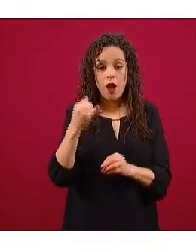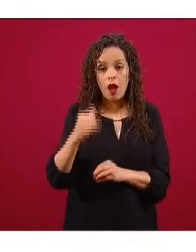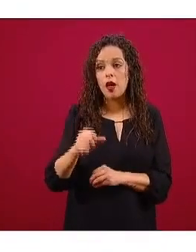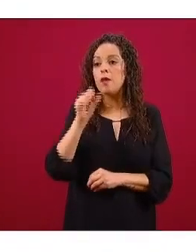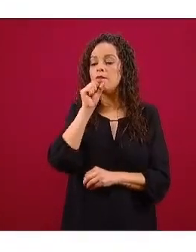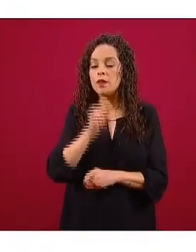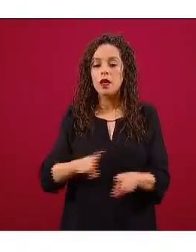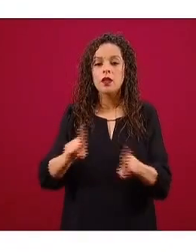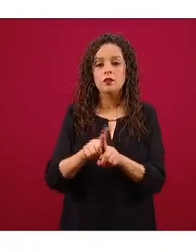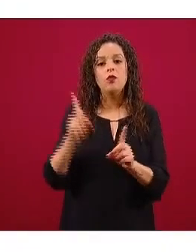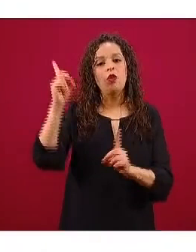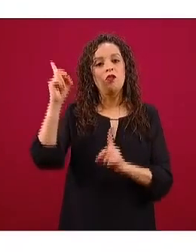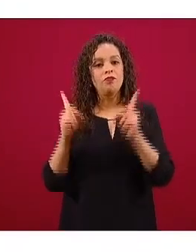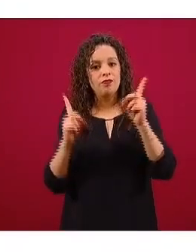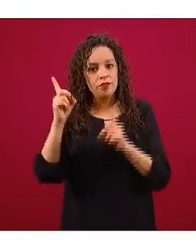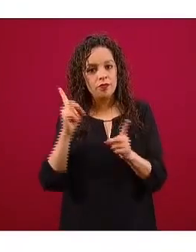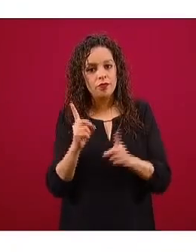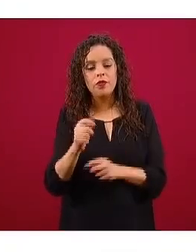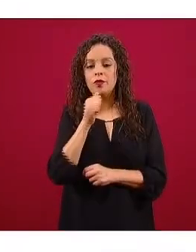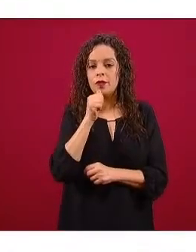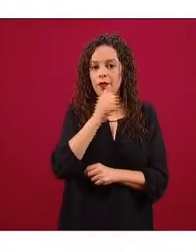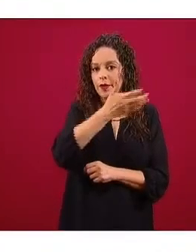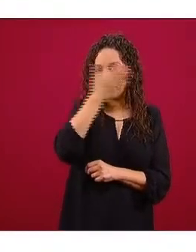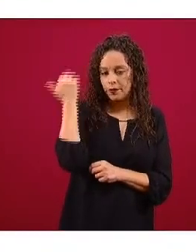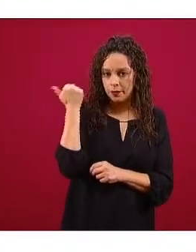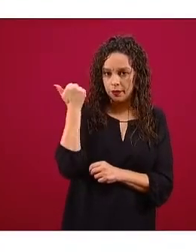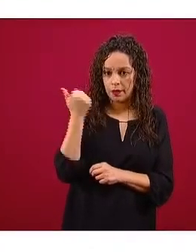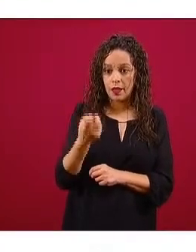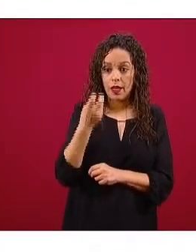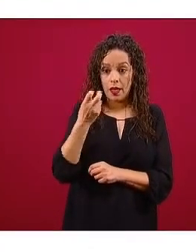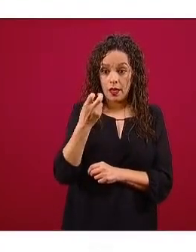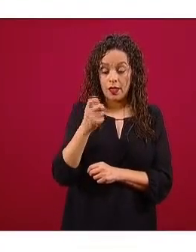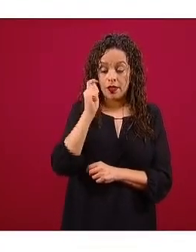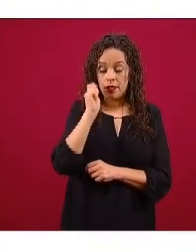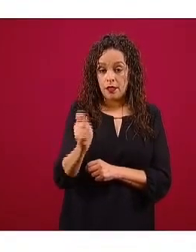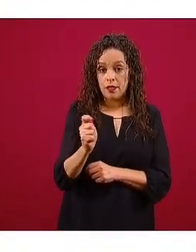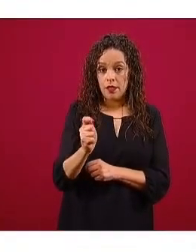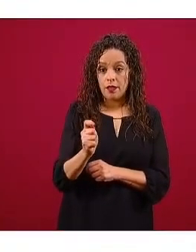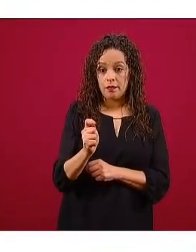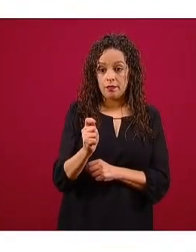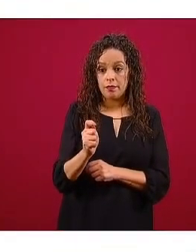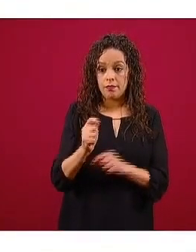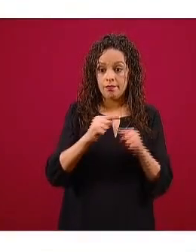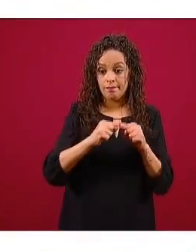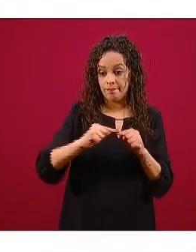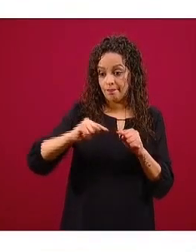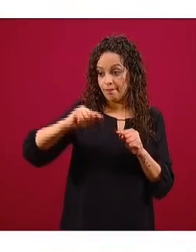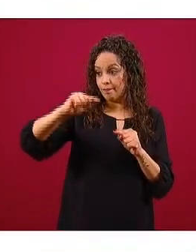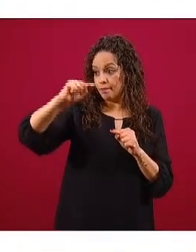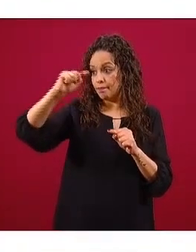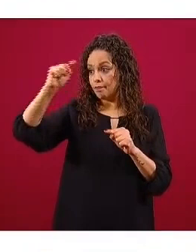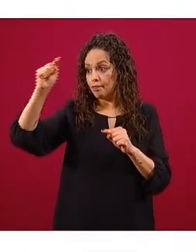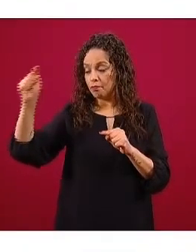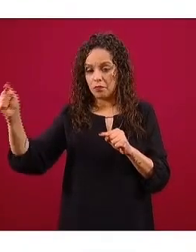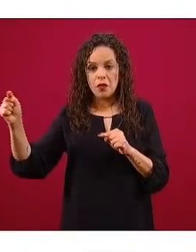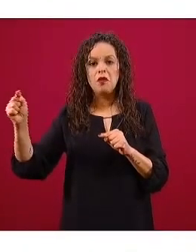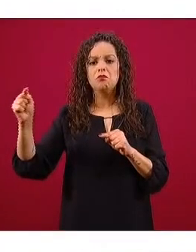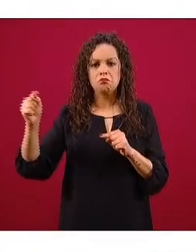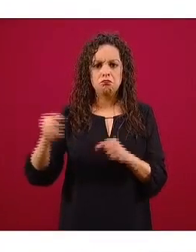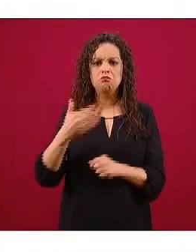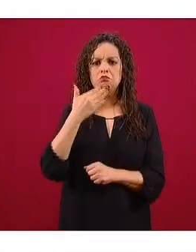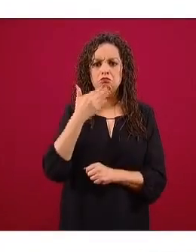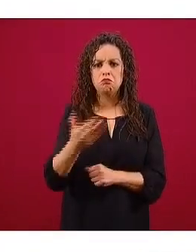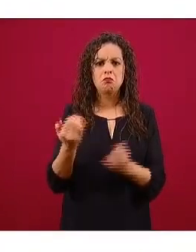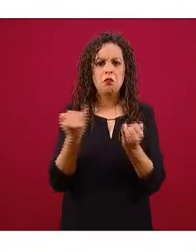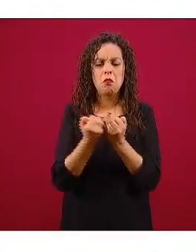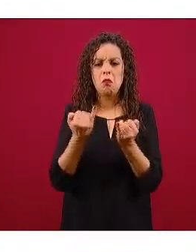son sospechosos, y prácticamente la línea de pendiente que se forma es bastante similar, digamos,